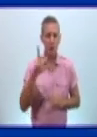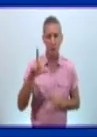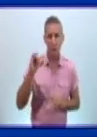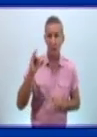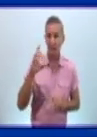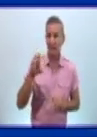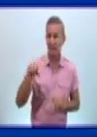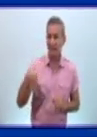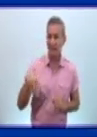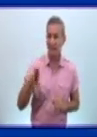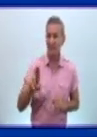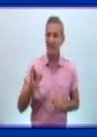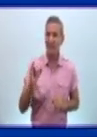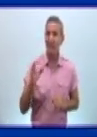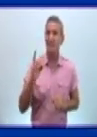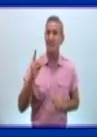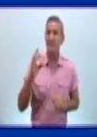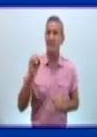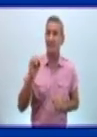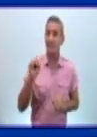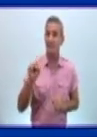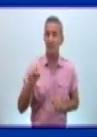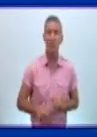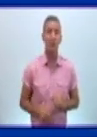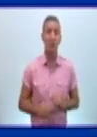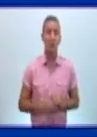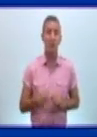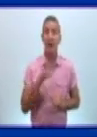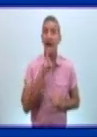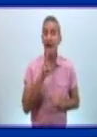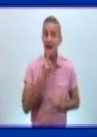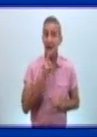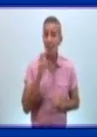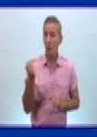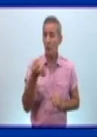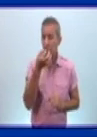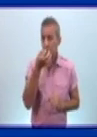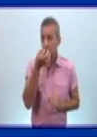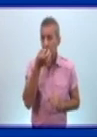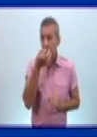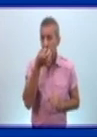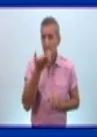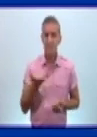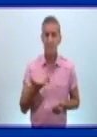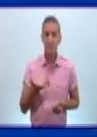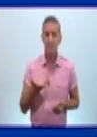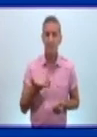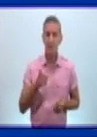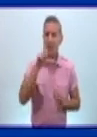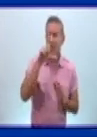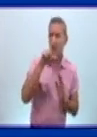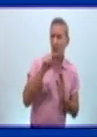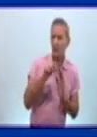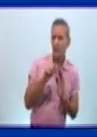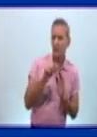agua y etanol, que ya les comenté que es el alcohol. ¿Quién se encuentra en menor proporción?